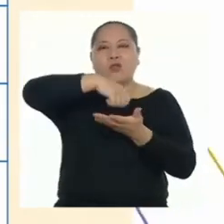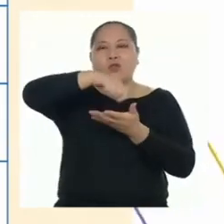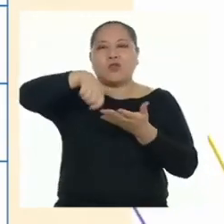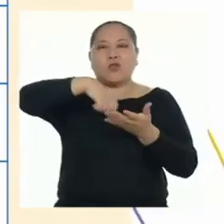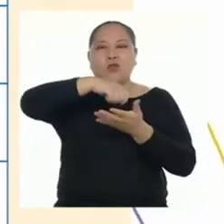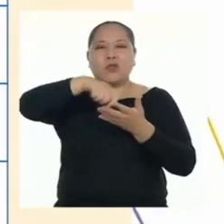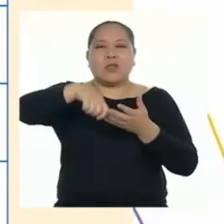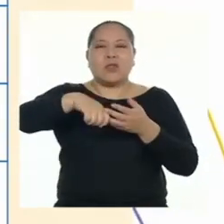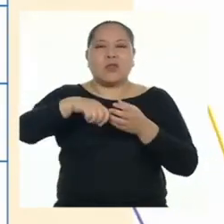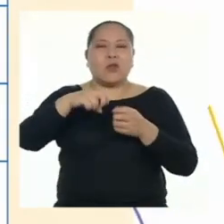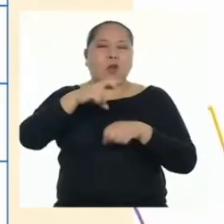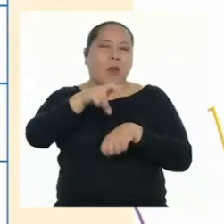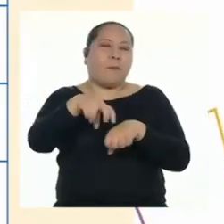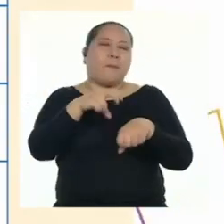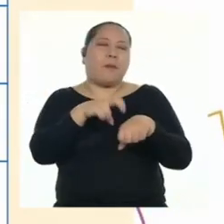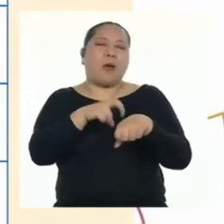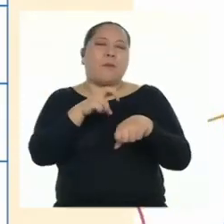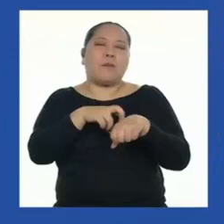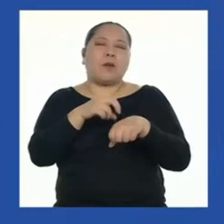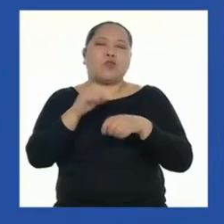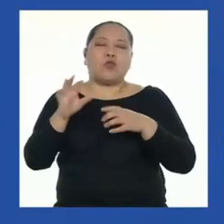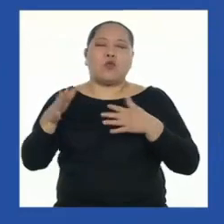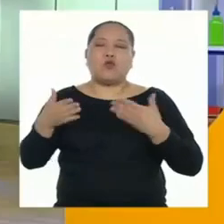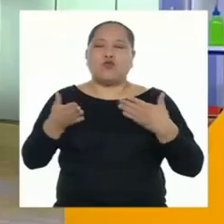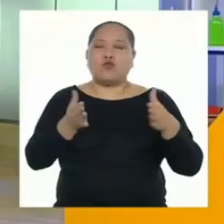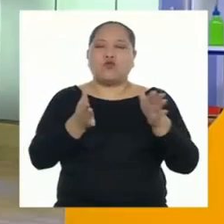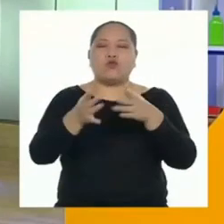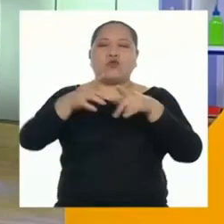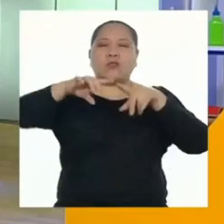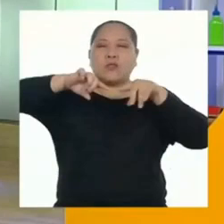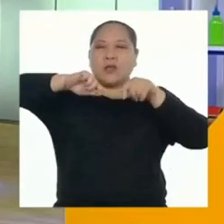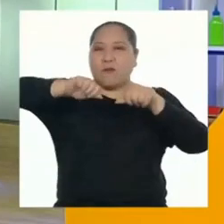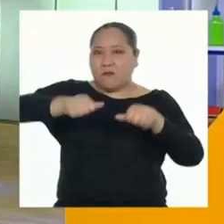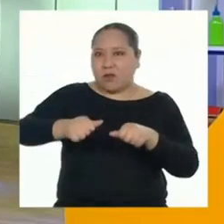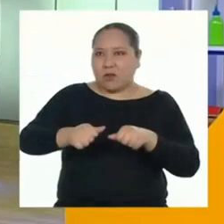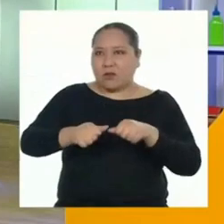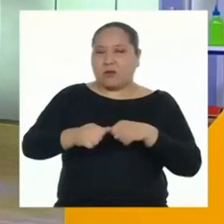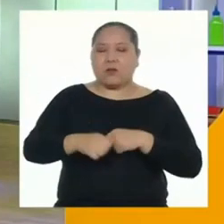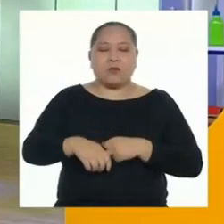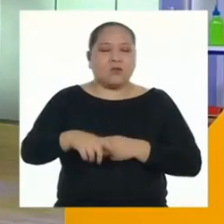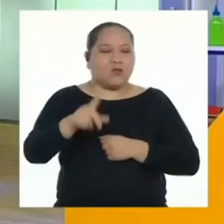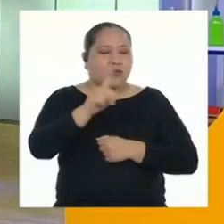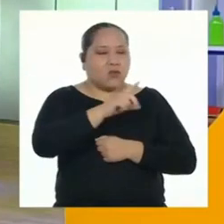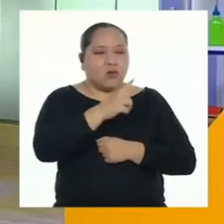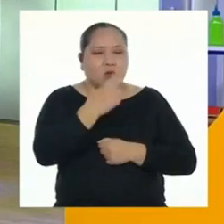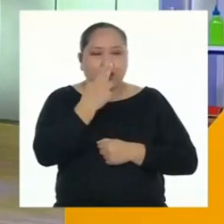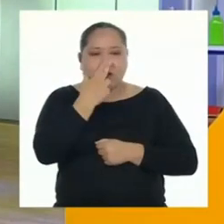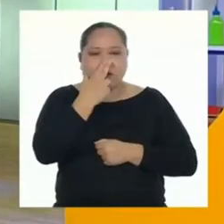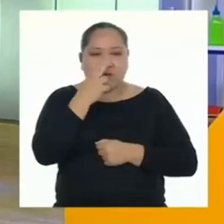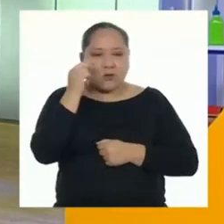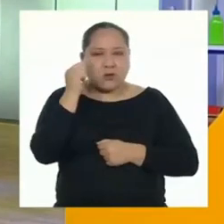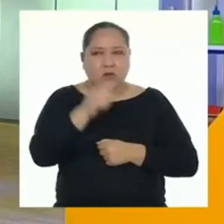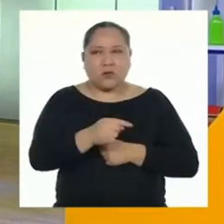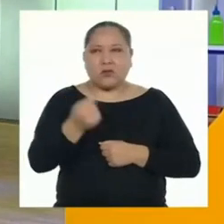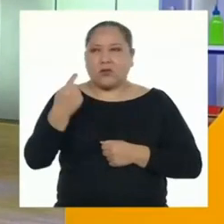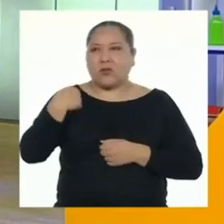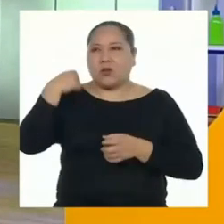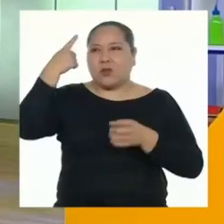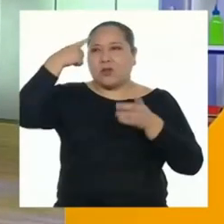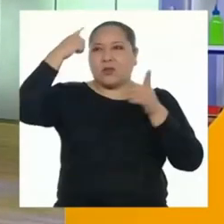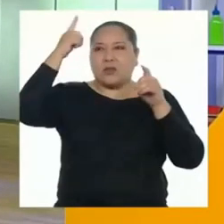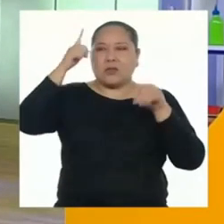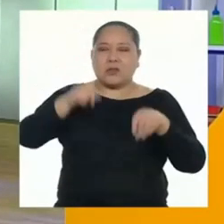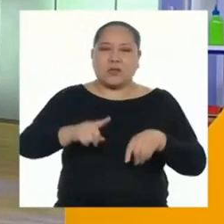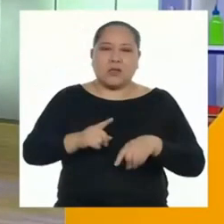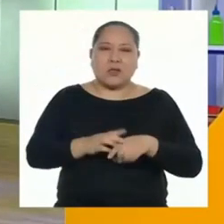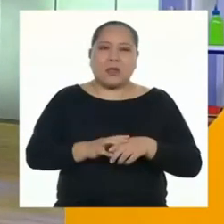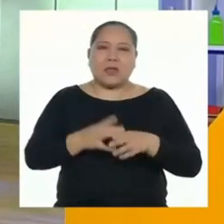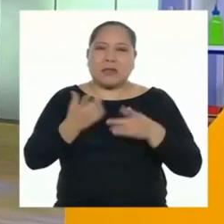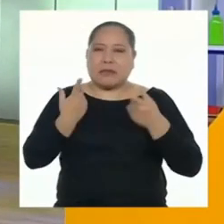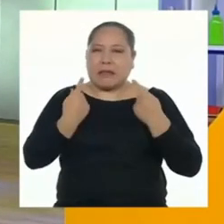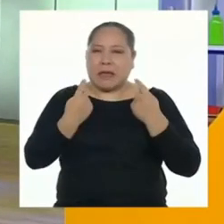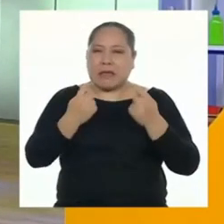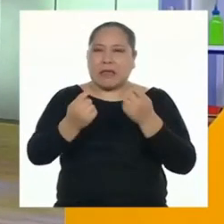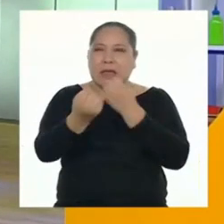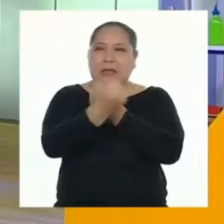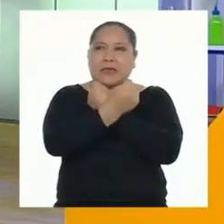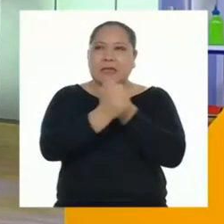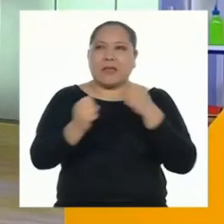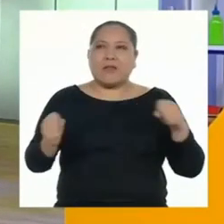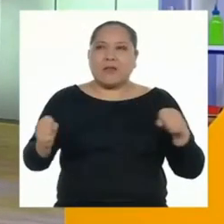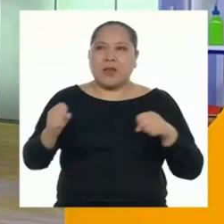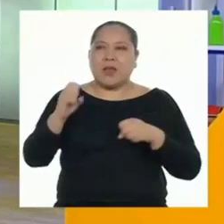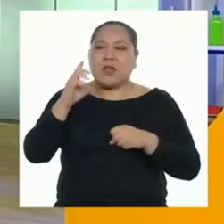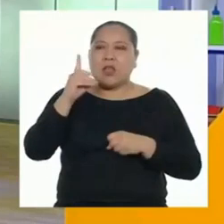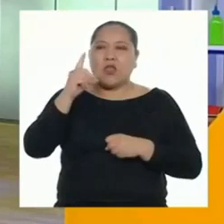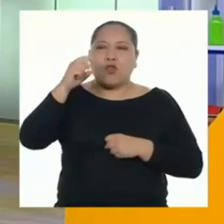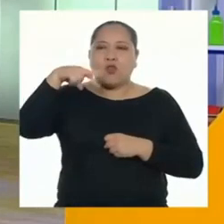un cevichito. No, tocino. Más bien he decidido intentar salvar a Donatella.